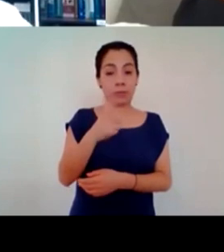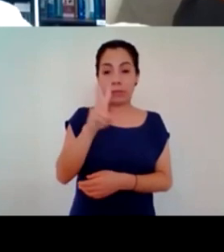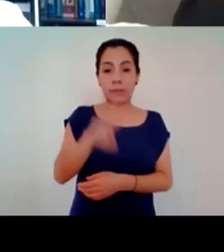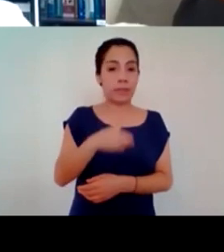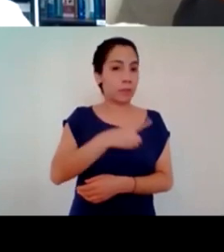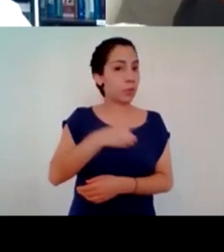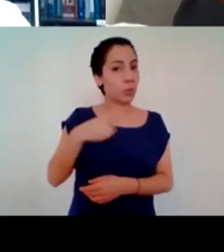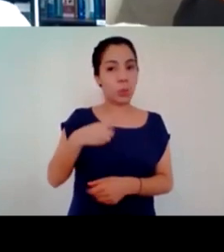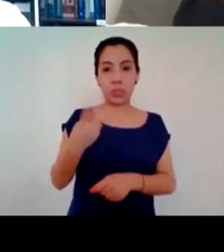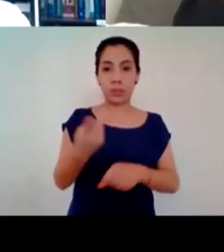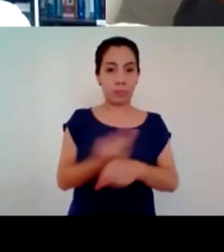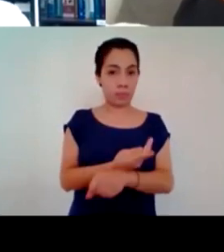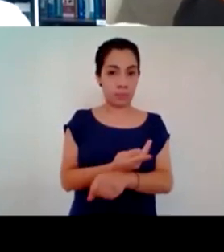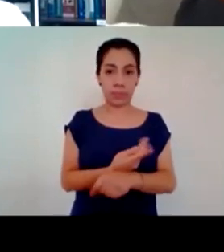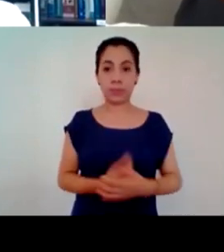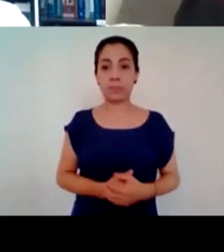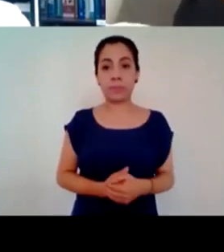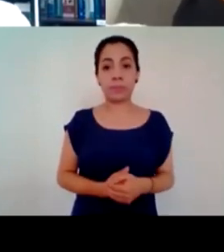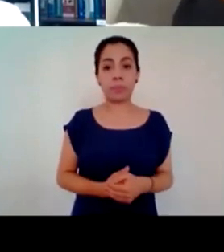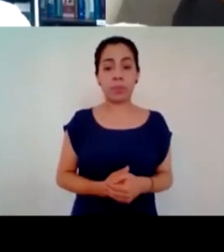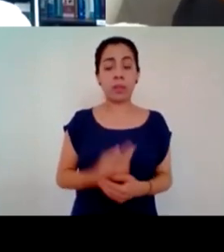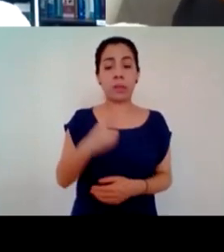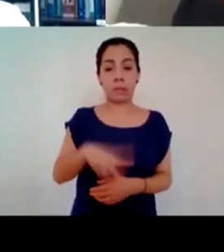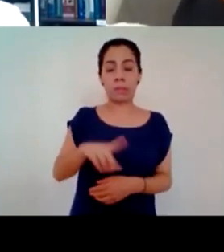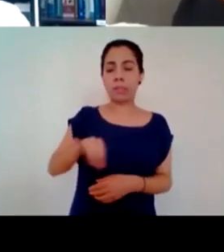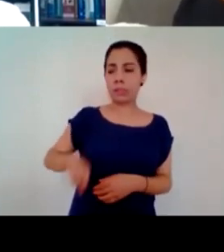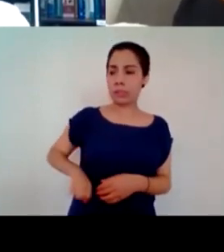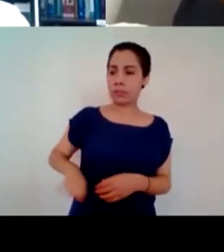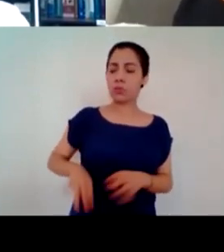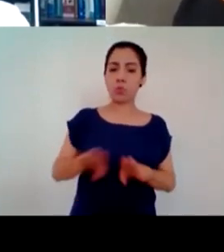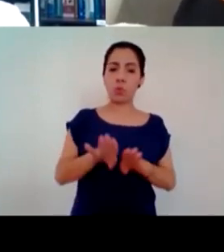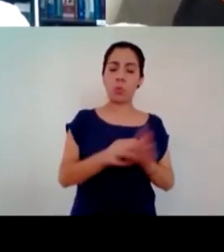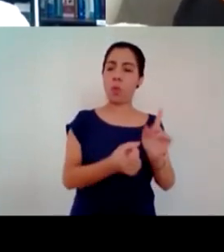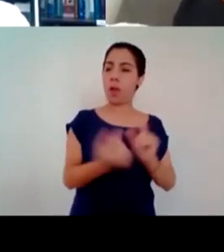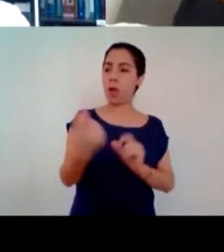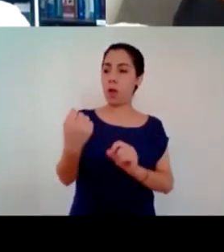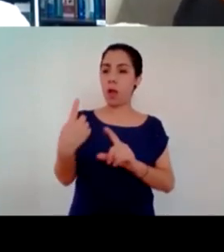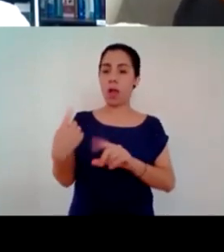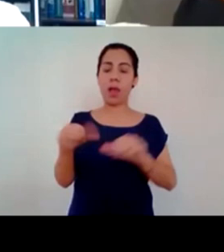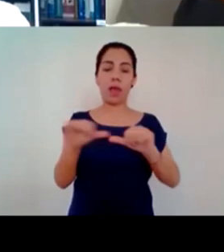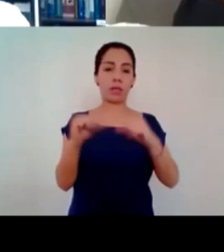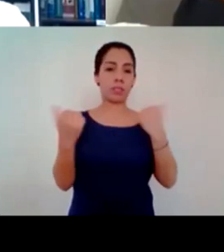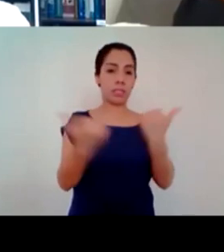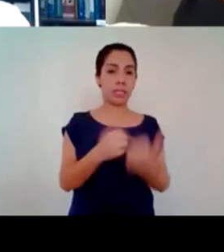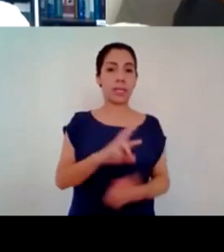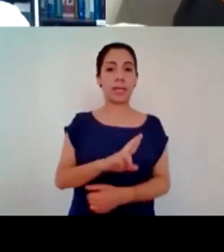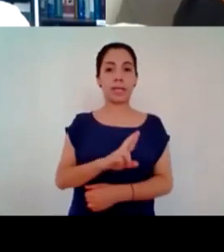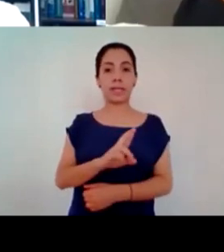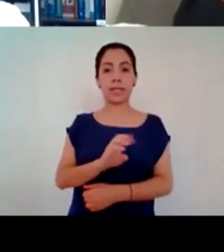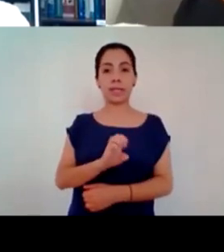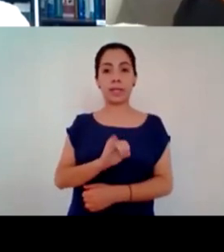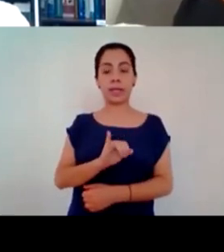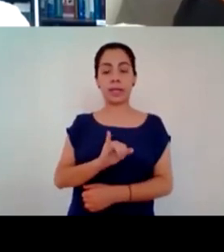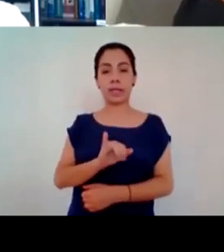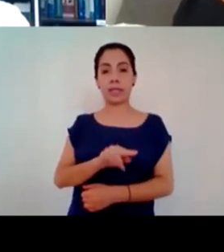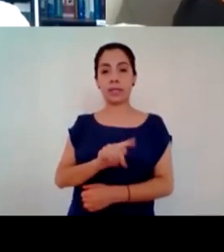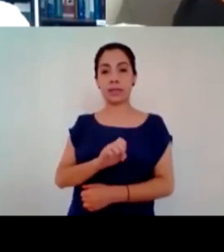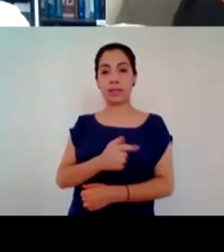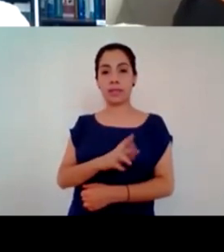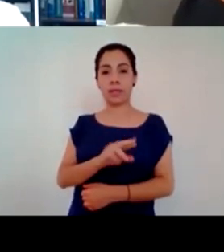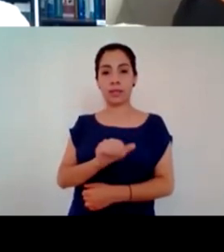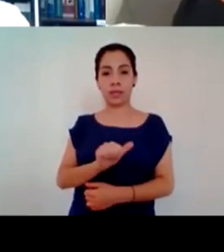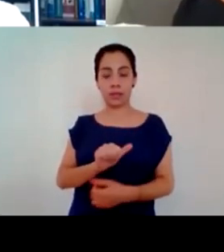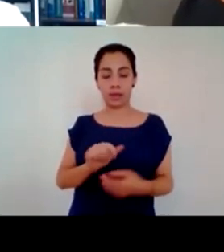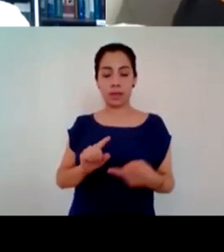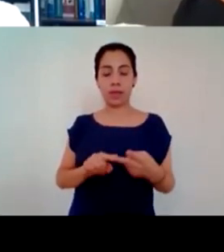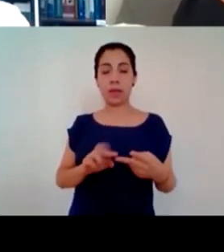Es interesante ver que aquí hay asociaciones civiles, Reintegra, Reinserta. Quiero decir que yo también me formé